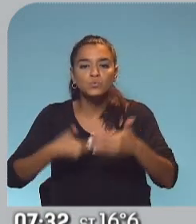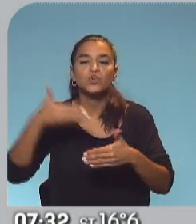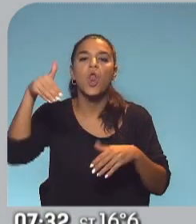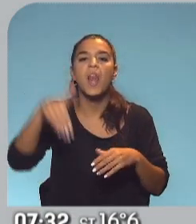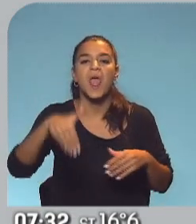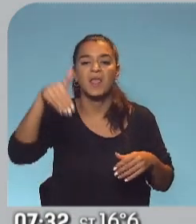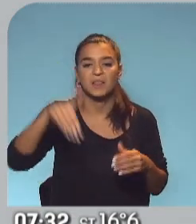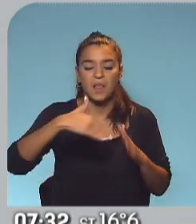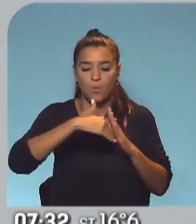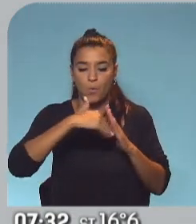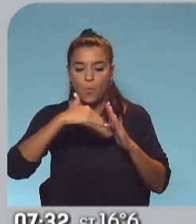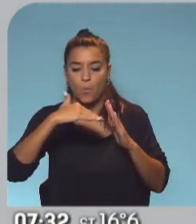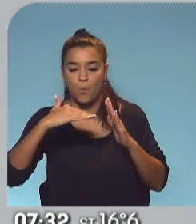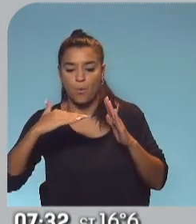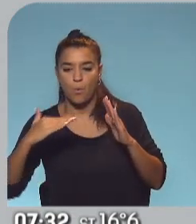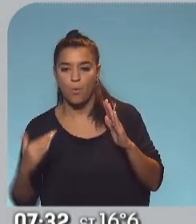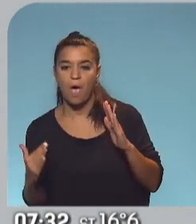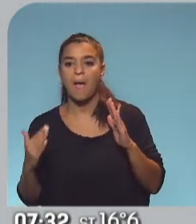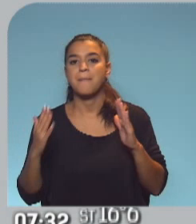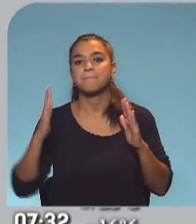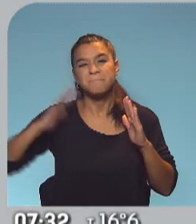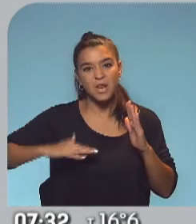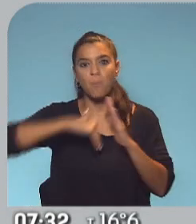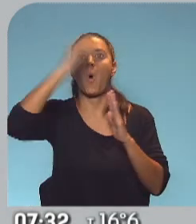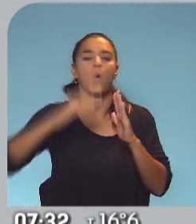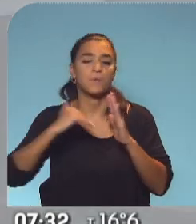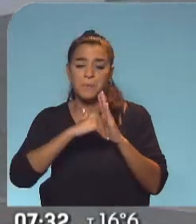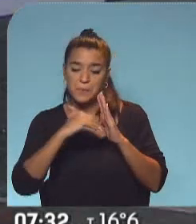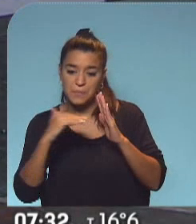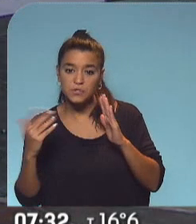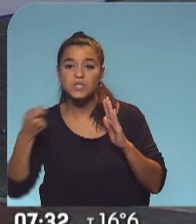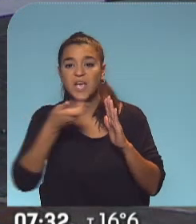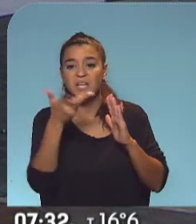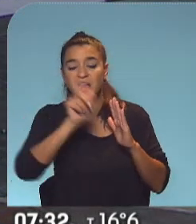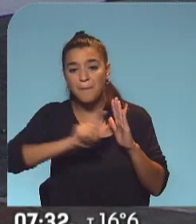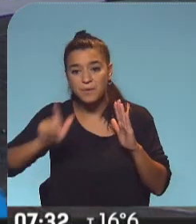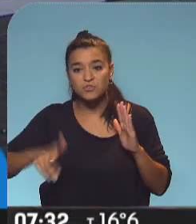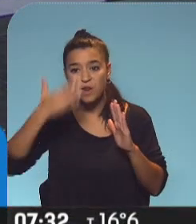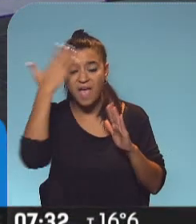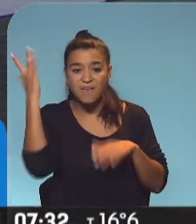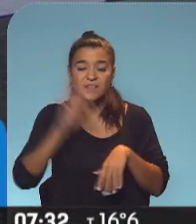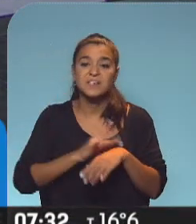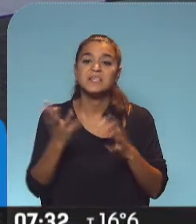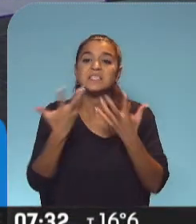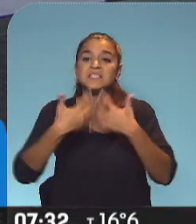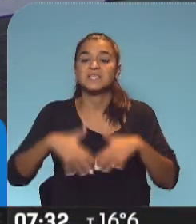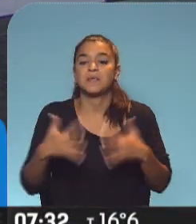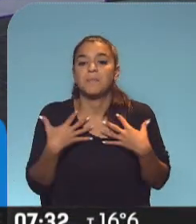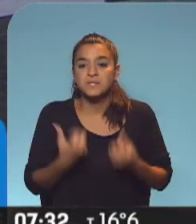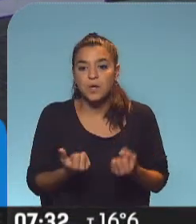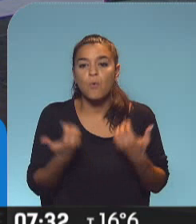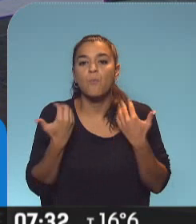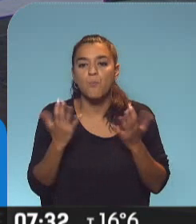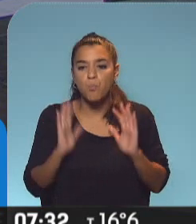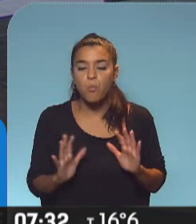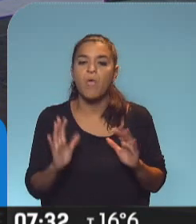la curva es menos pronunciada. Perfecto. Entonces, la cantidad de casos permite que el sistema de salud pueda